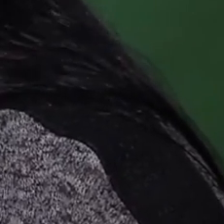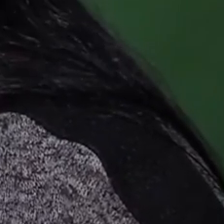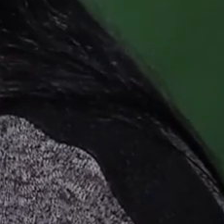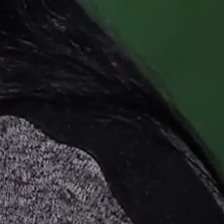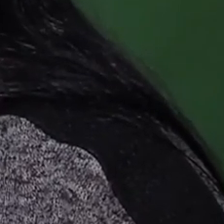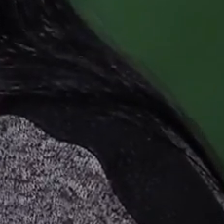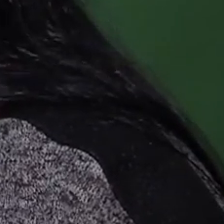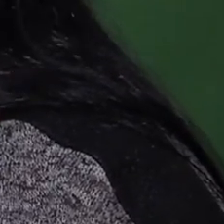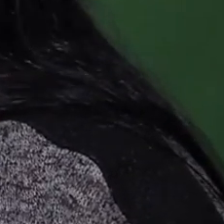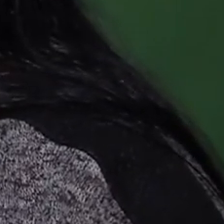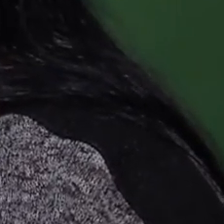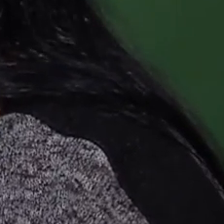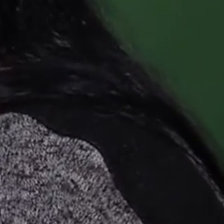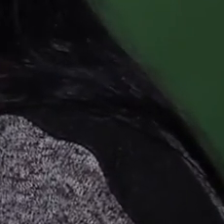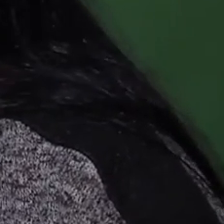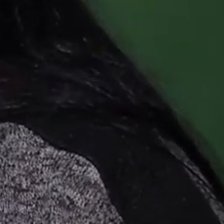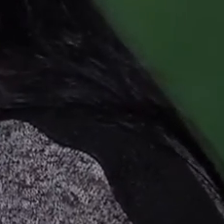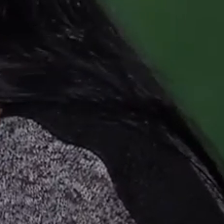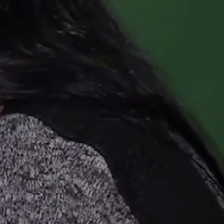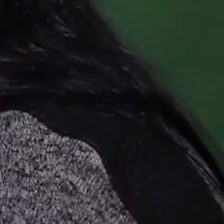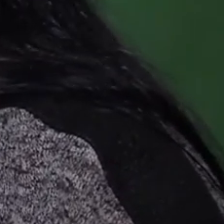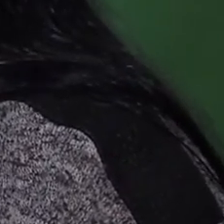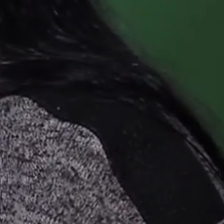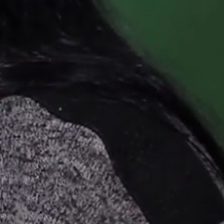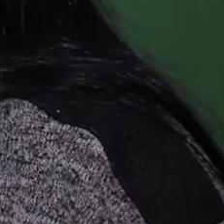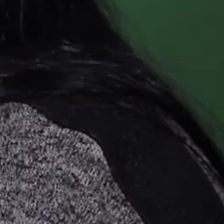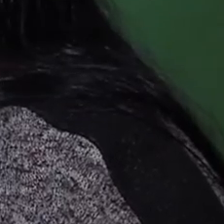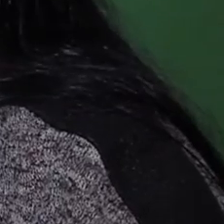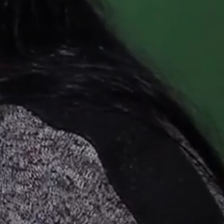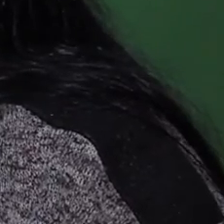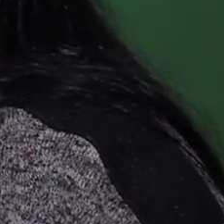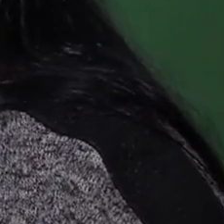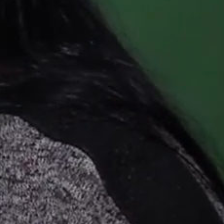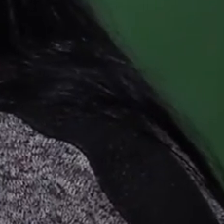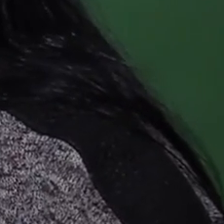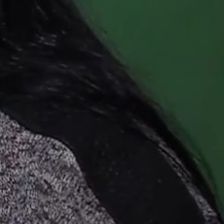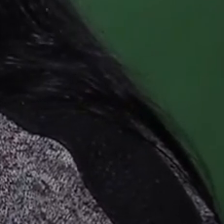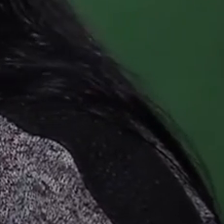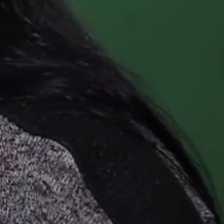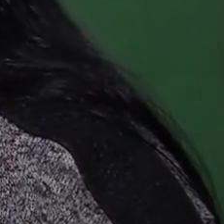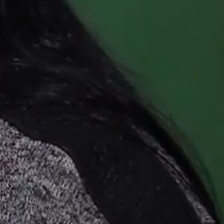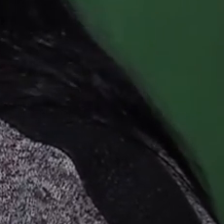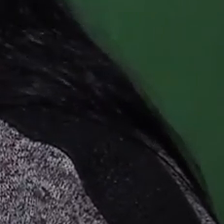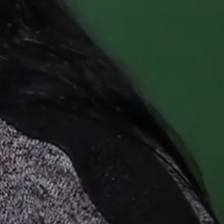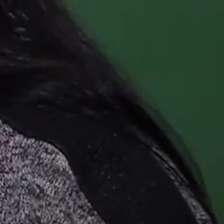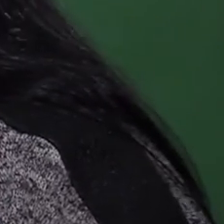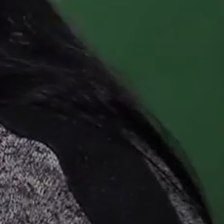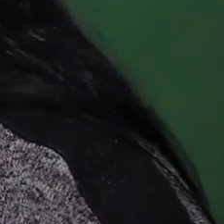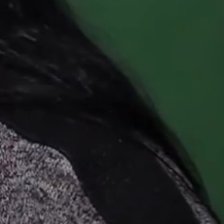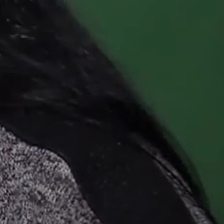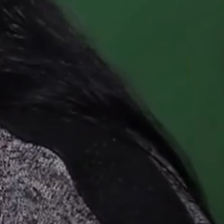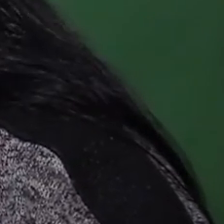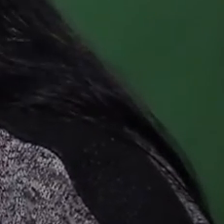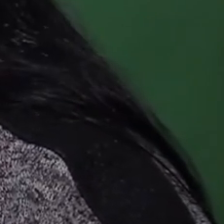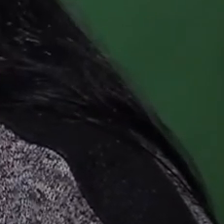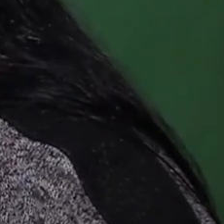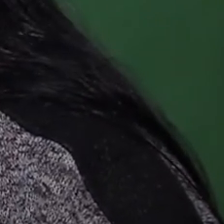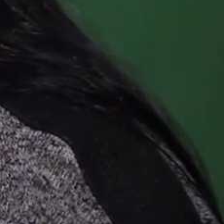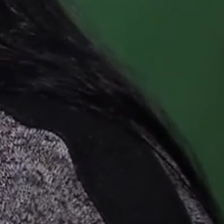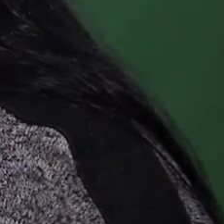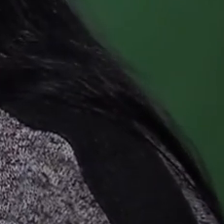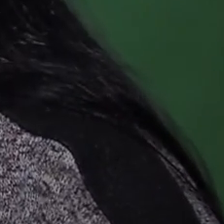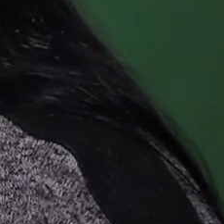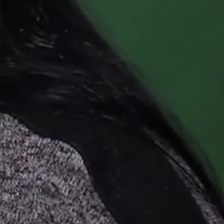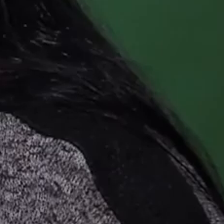entonces que se organicen que busquen personas sea gente si usted pone un rótulo que a veces no hay necesidad nosotros no ponemos ningún rótulo